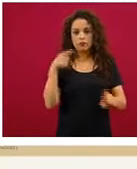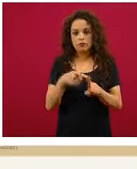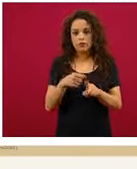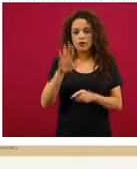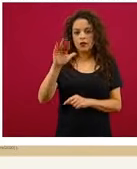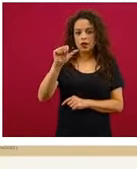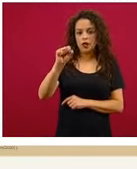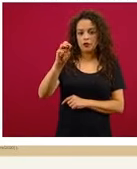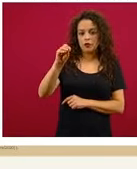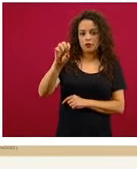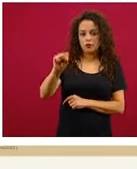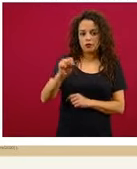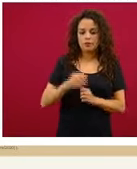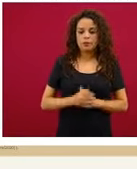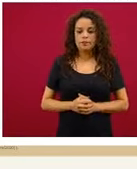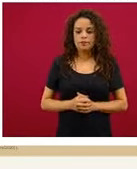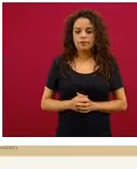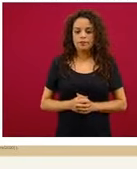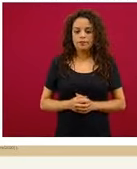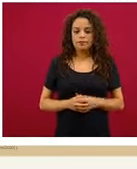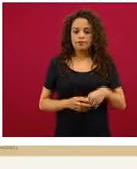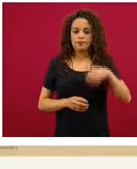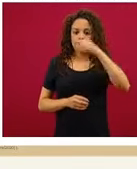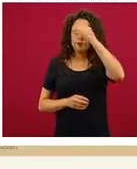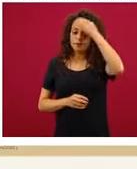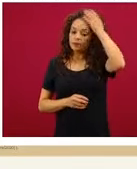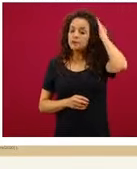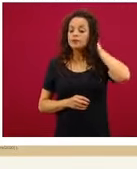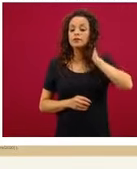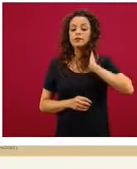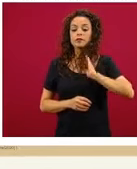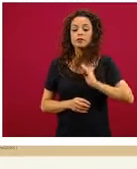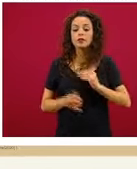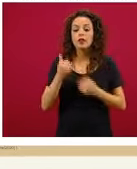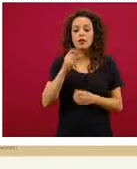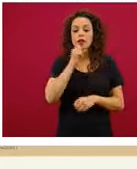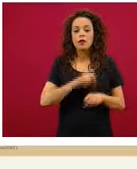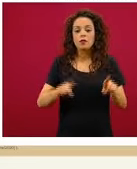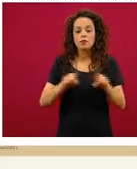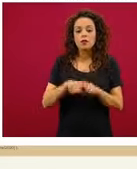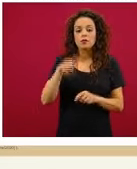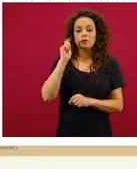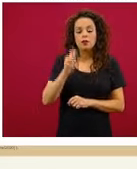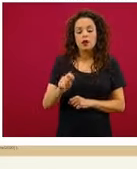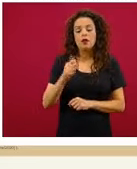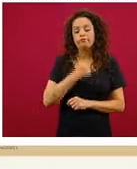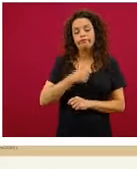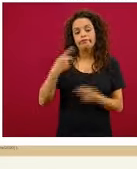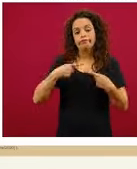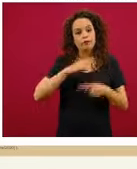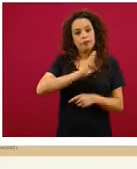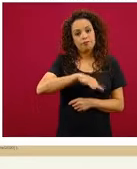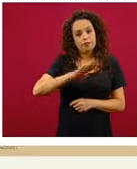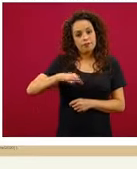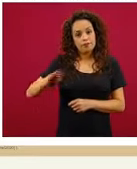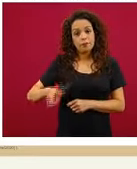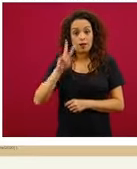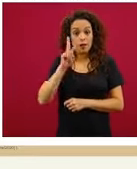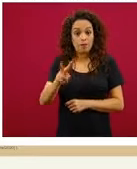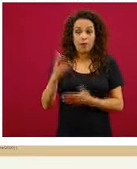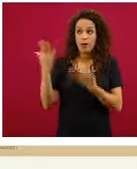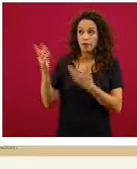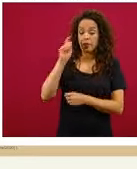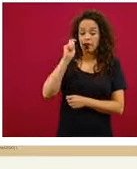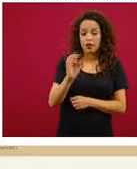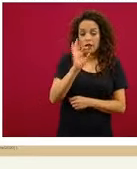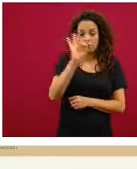Vamos a pasarnos de este lado, ¿sí? Y también, lógicamente, las defunciones. Aquí tenemos una tasa que